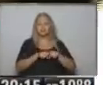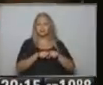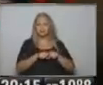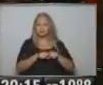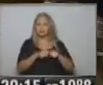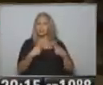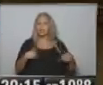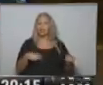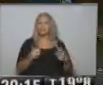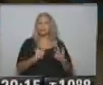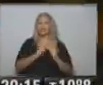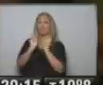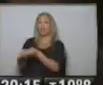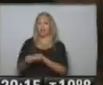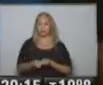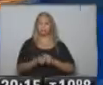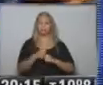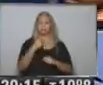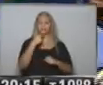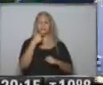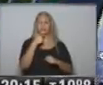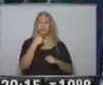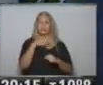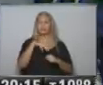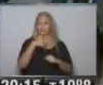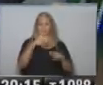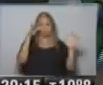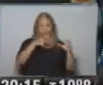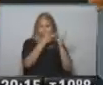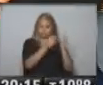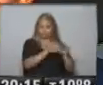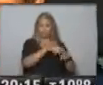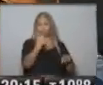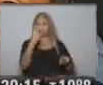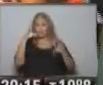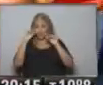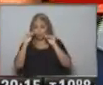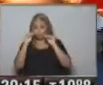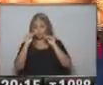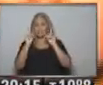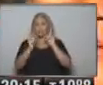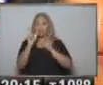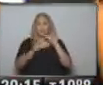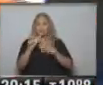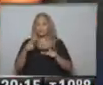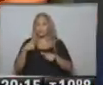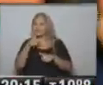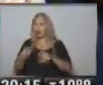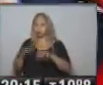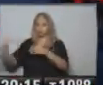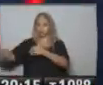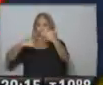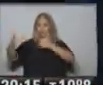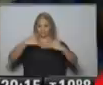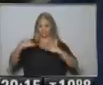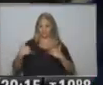¿Qué han podido recaudar y qué han podido entregar hasta ahora? Después de la tormenta, la primera noche funcionó así como un centro de evacuado, desde la